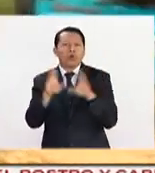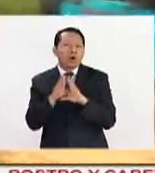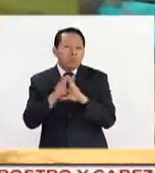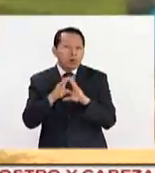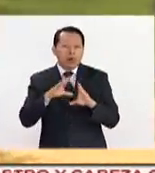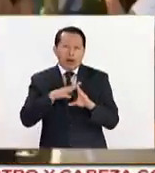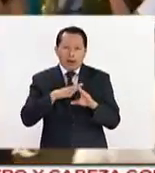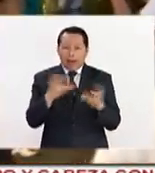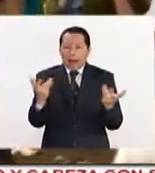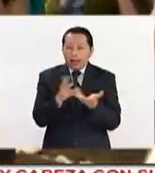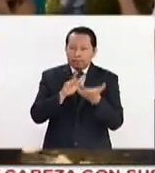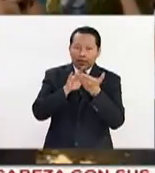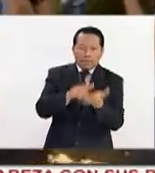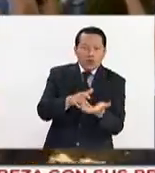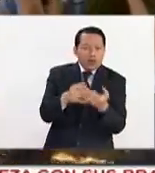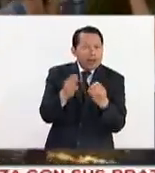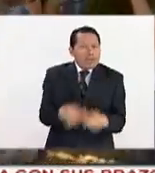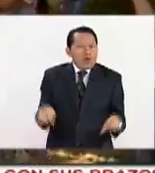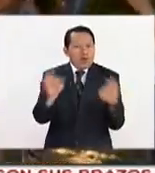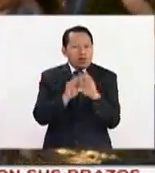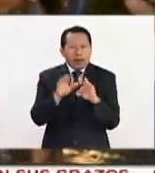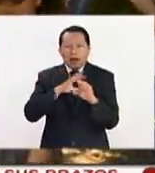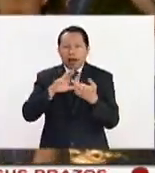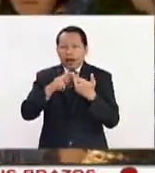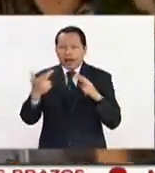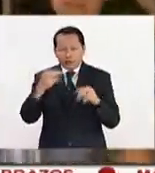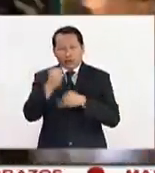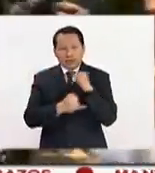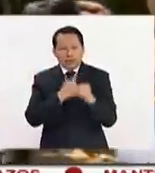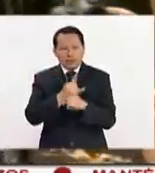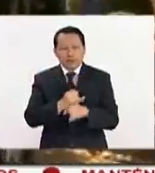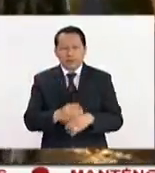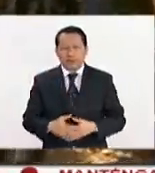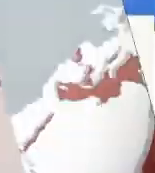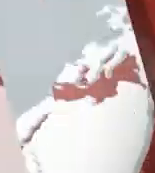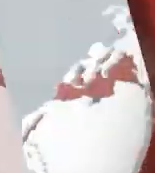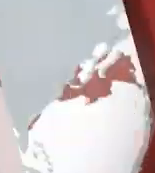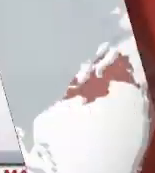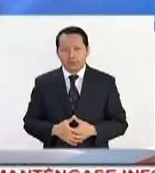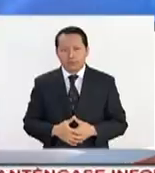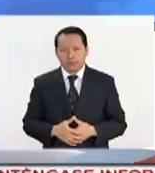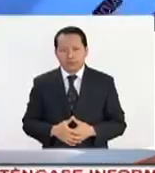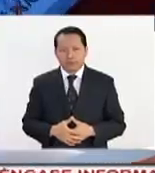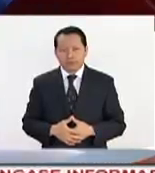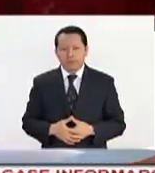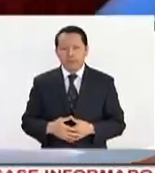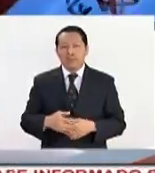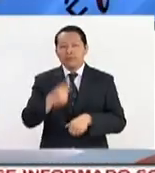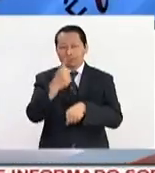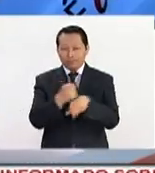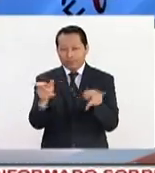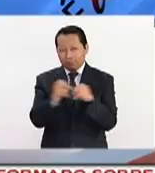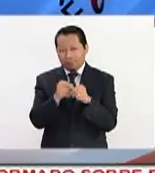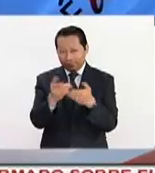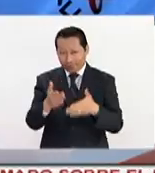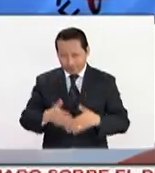realizado contribuciones importantes en las relaciones internacionales. Vamos a nuestro primer